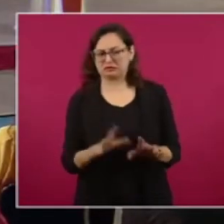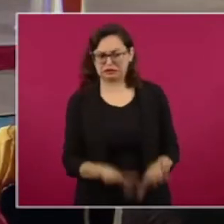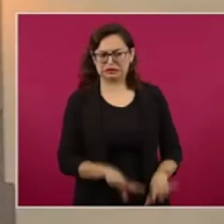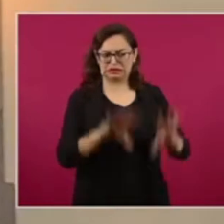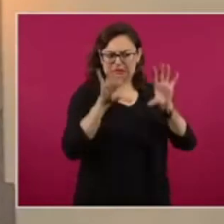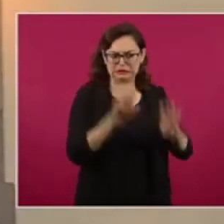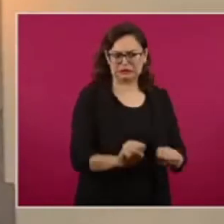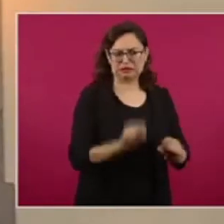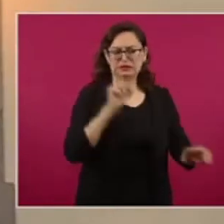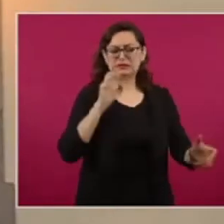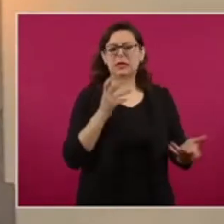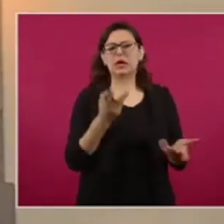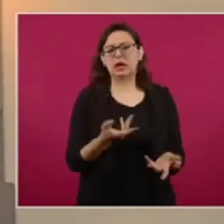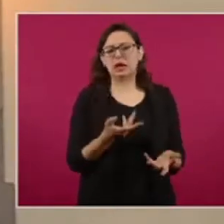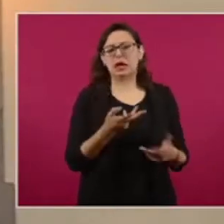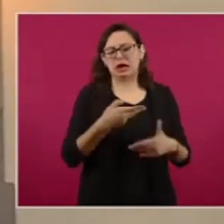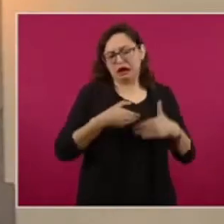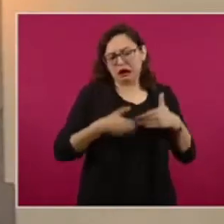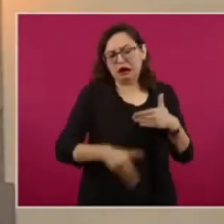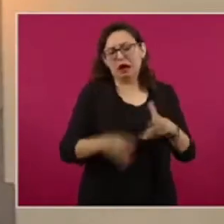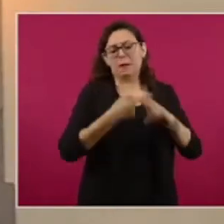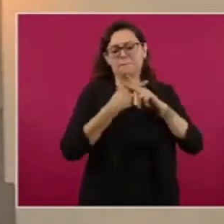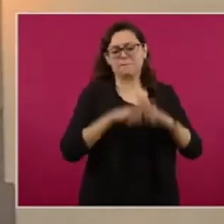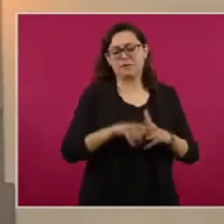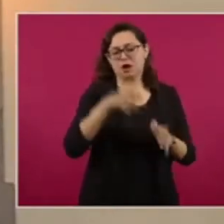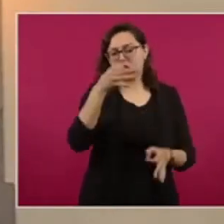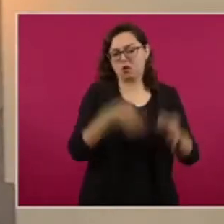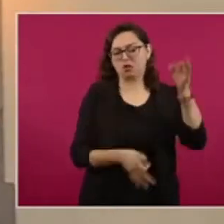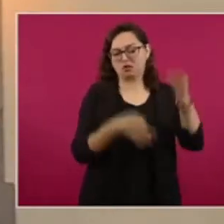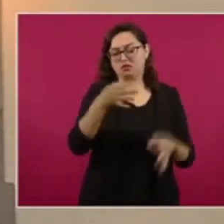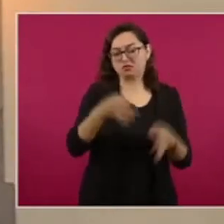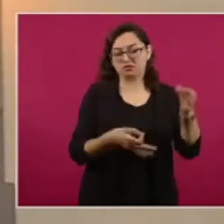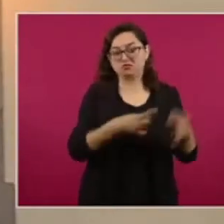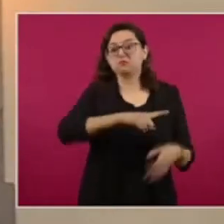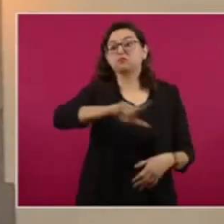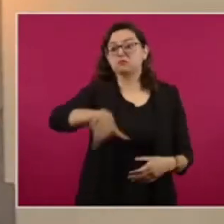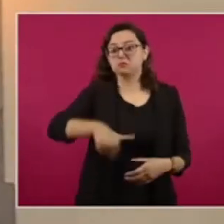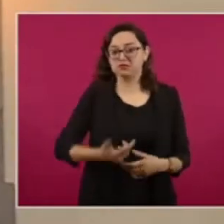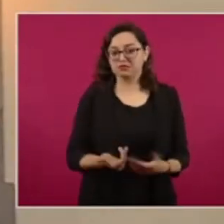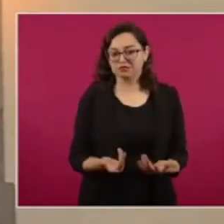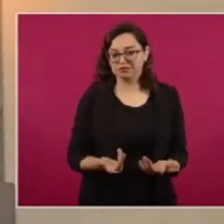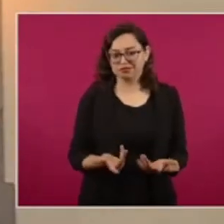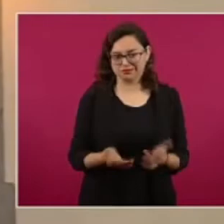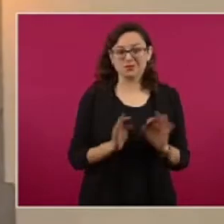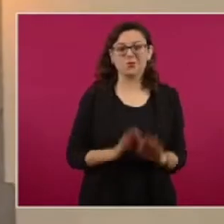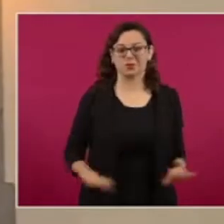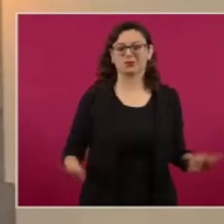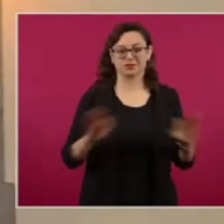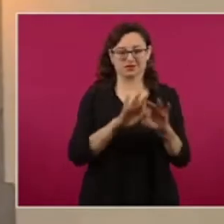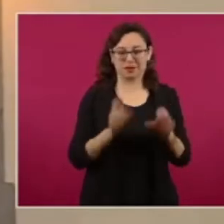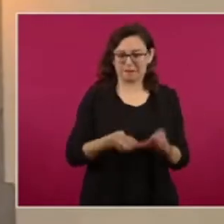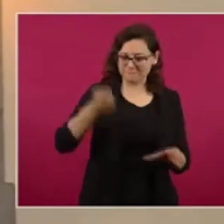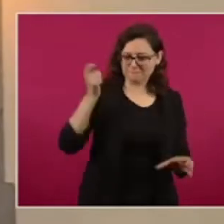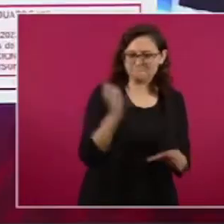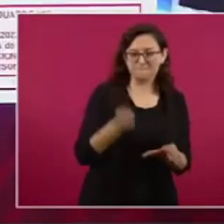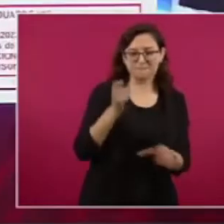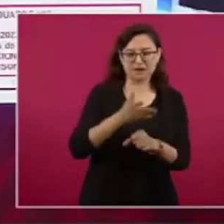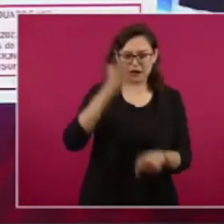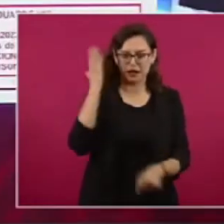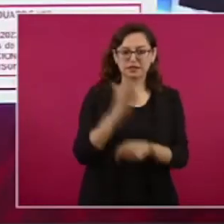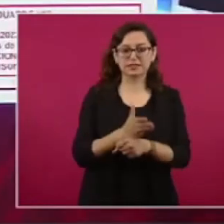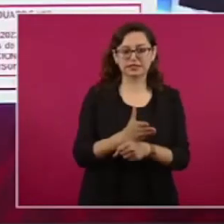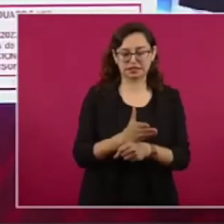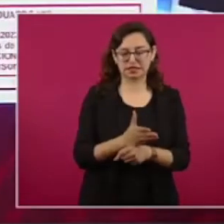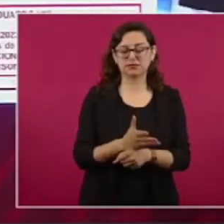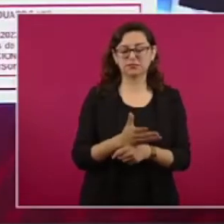penal, sino llevar el seguimiento hasta que haya sentencias condenatorias y, como lo ha dicho el presidente, que no haya